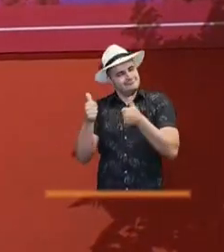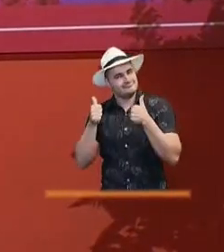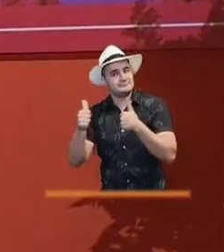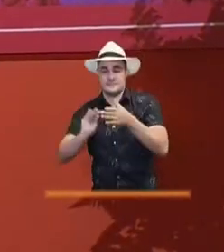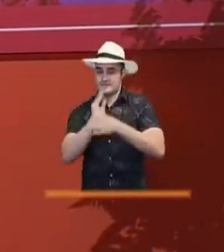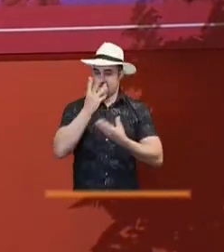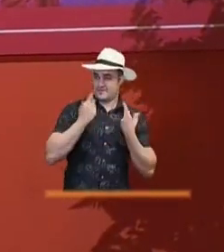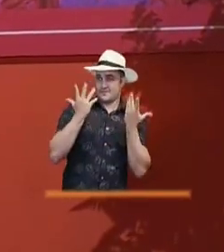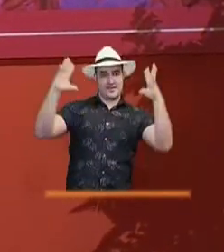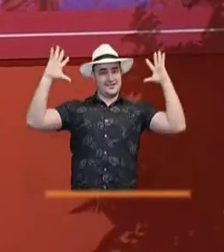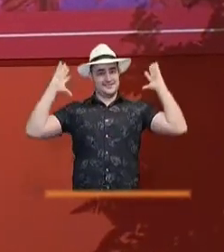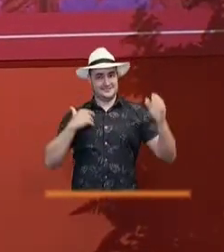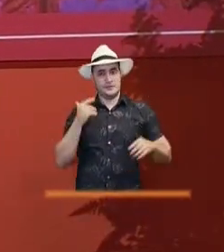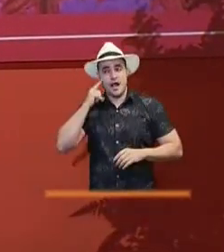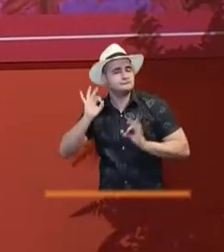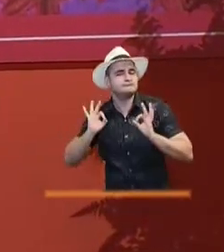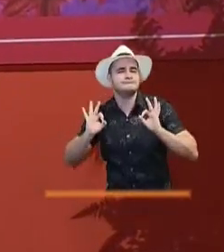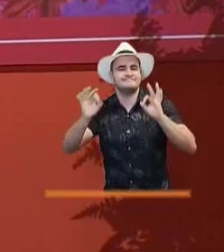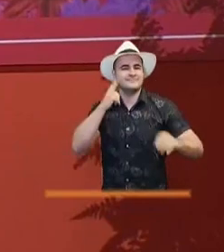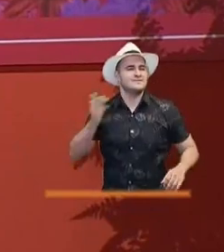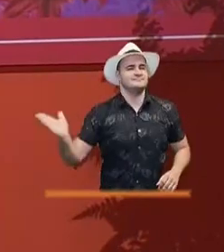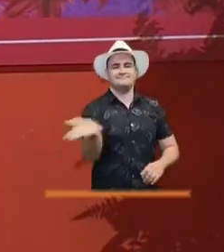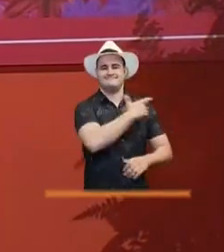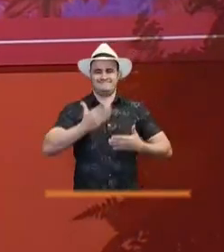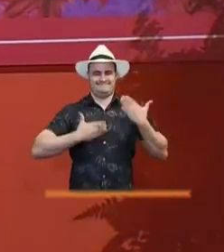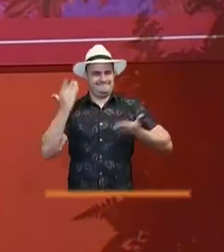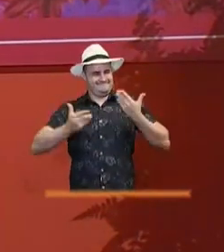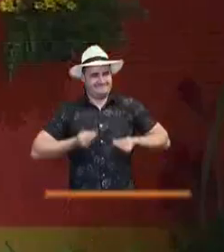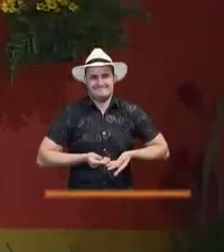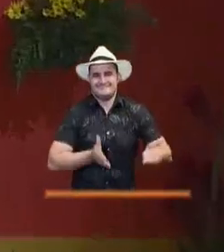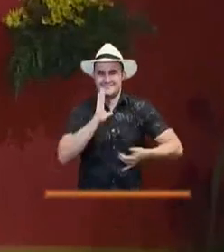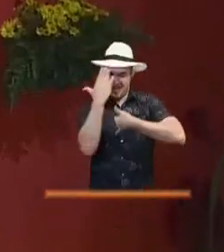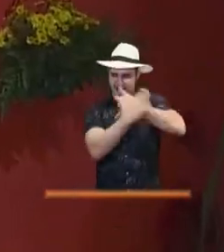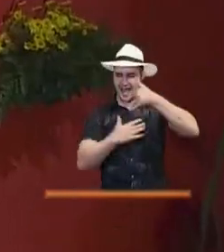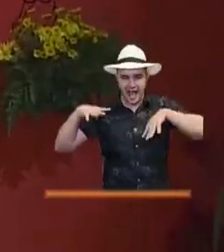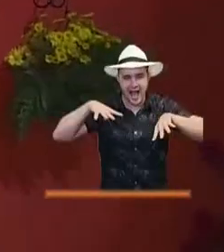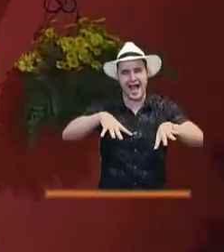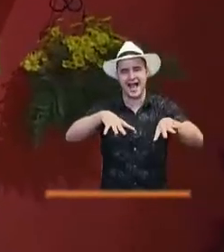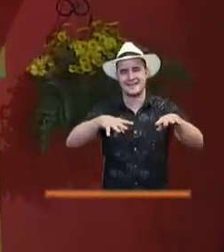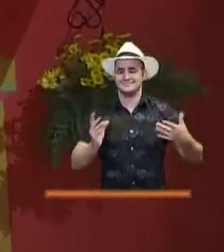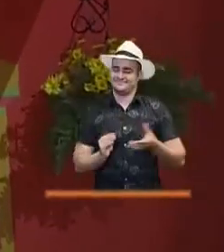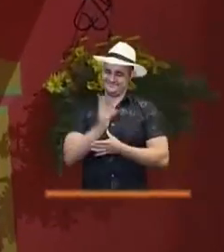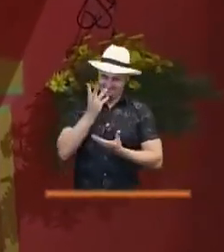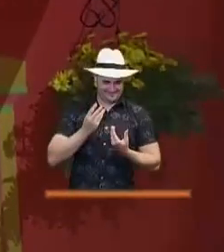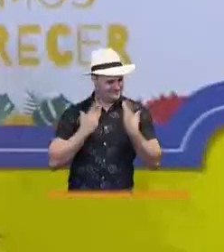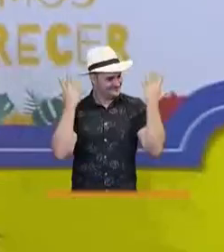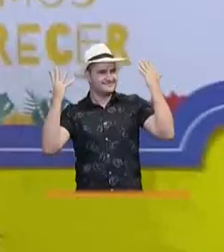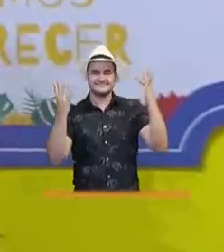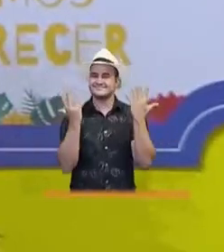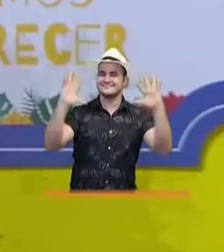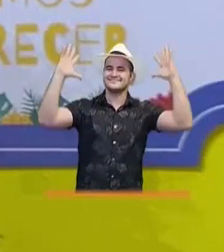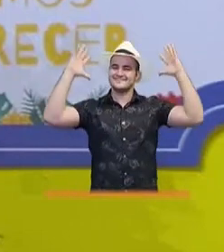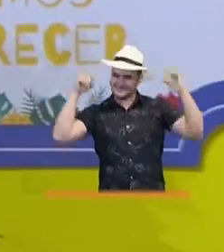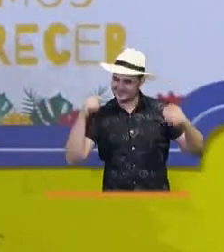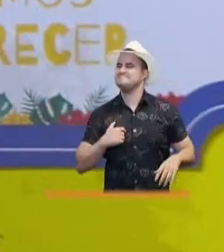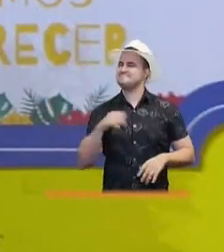la feria de las flores que se entrega a este país. Cual la feria de las